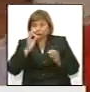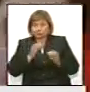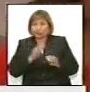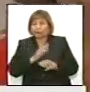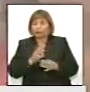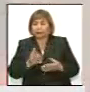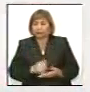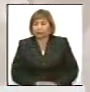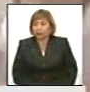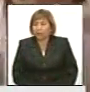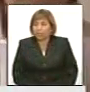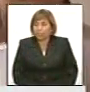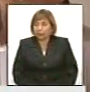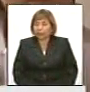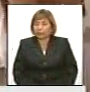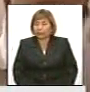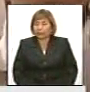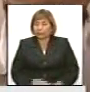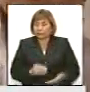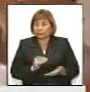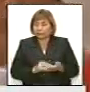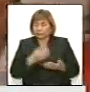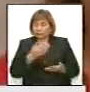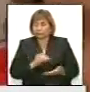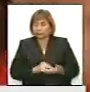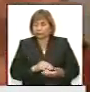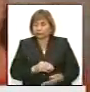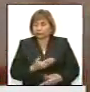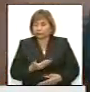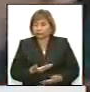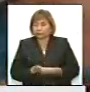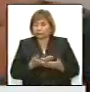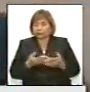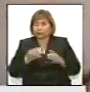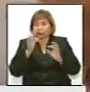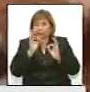existe. No hay PRONIET.